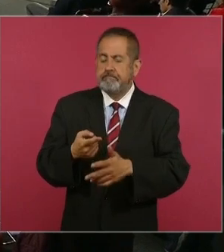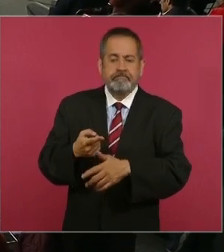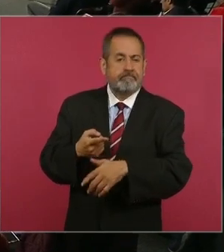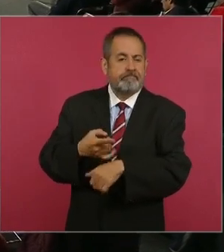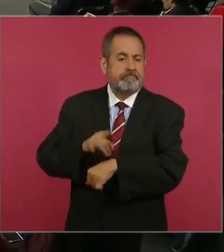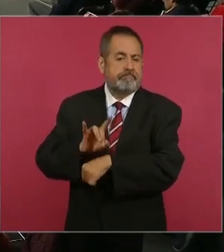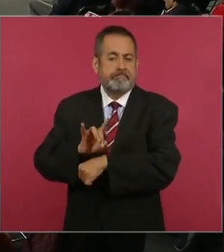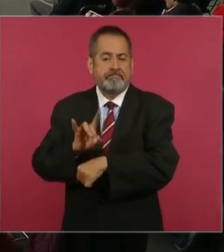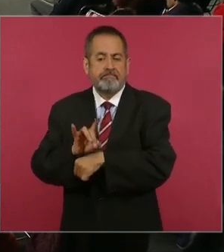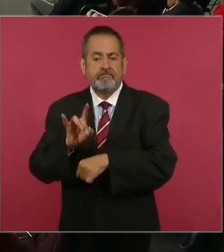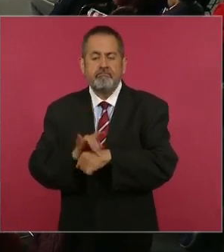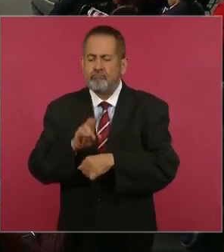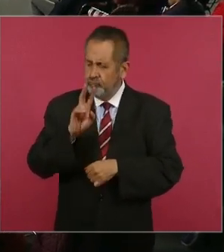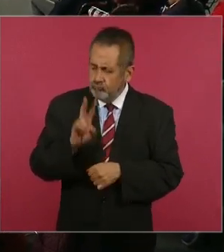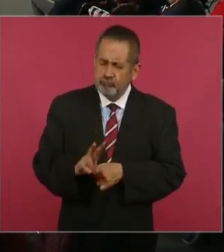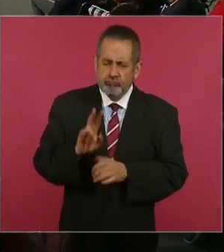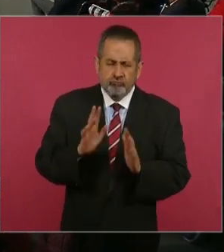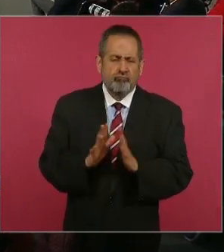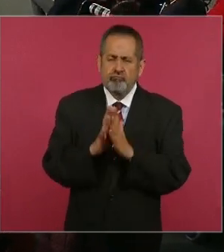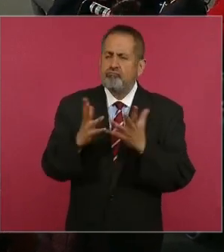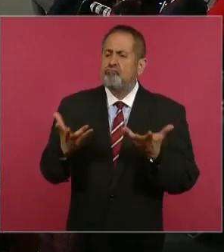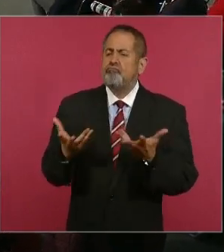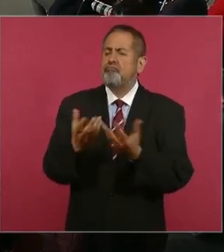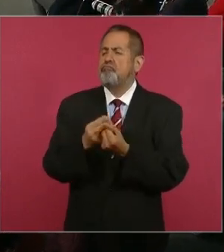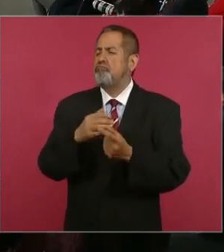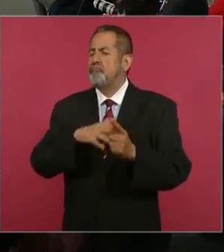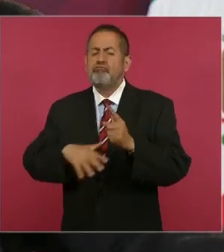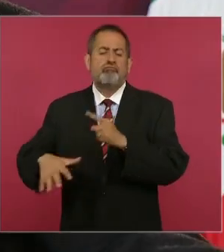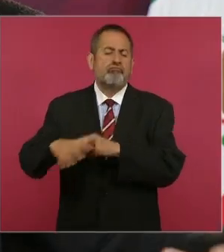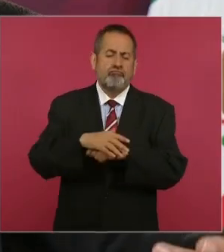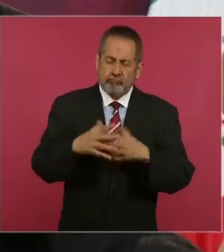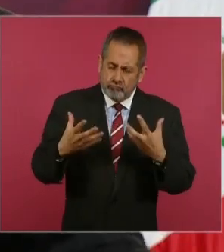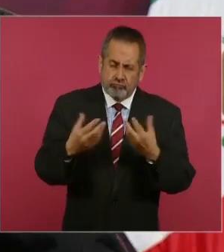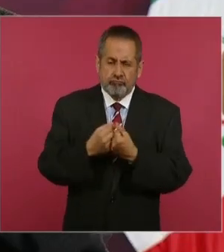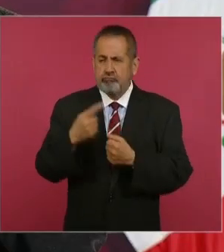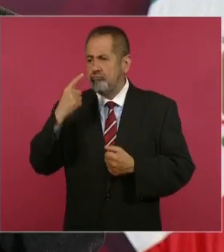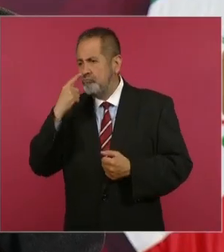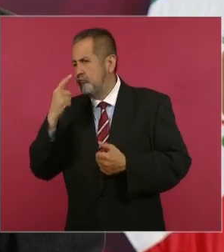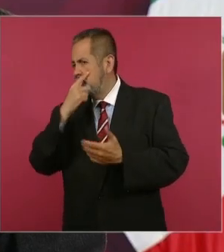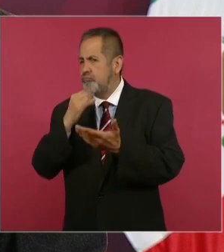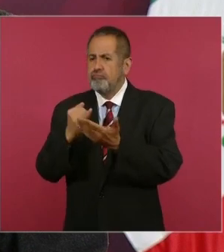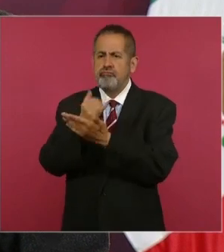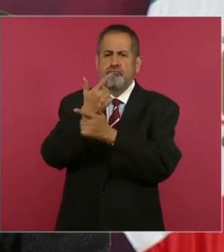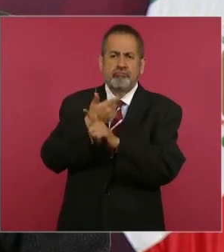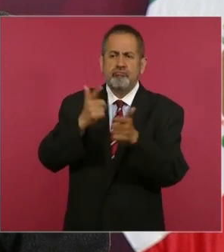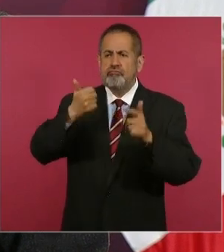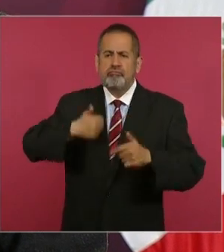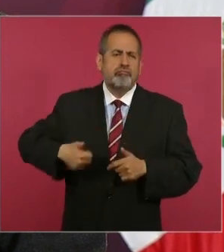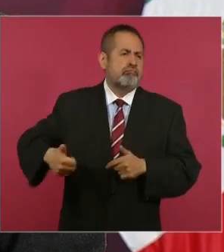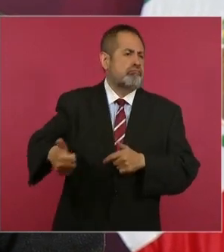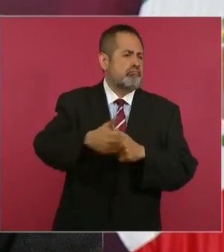simular de que es un gobierno democrático